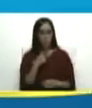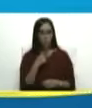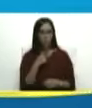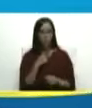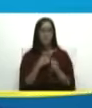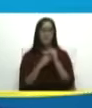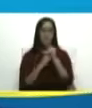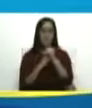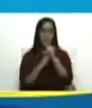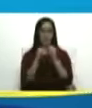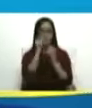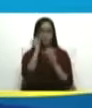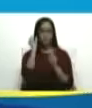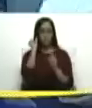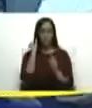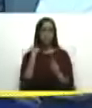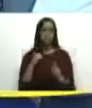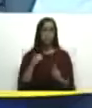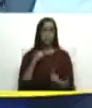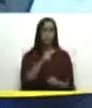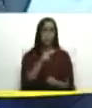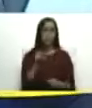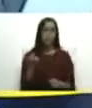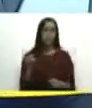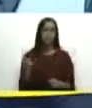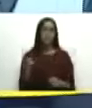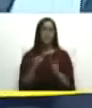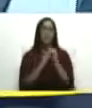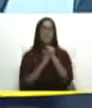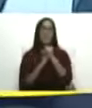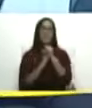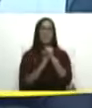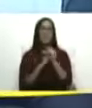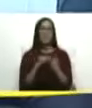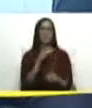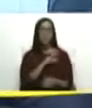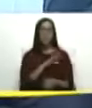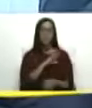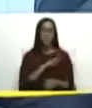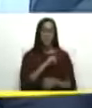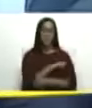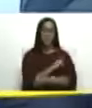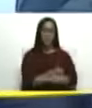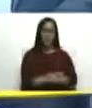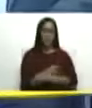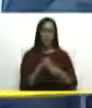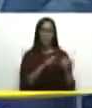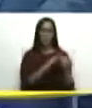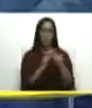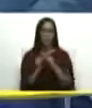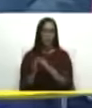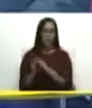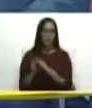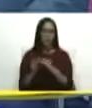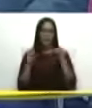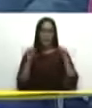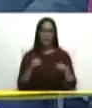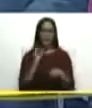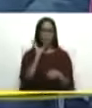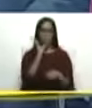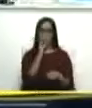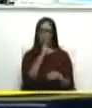Líderes y lideresas políticas son ustedes. Líderes sociales del poder comunal. Aquí no hay nadie agarrado a